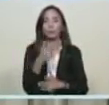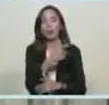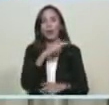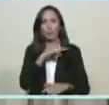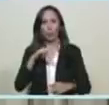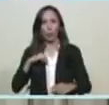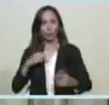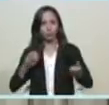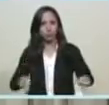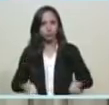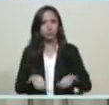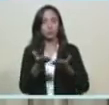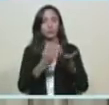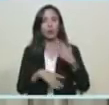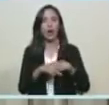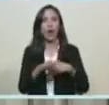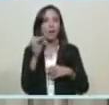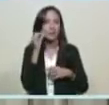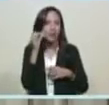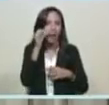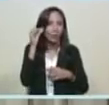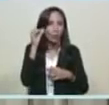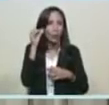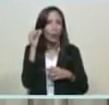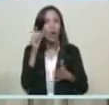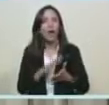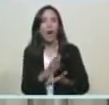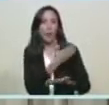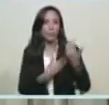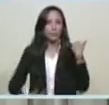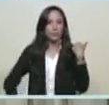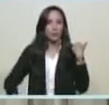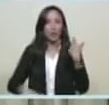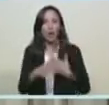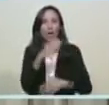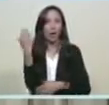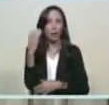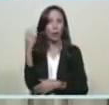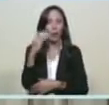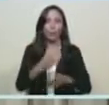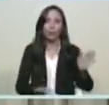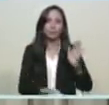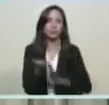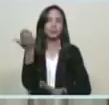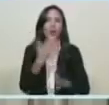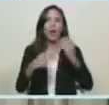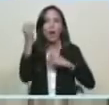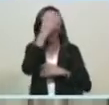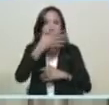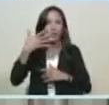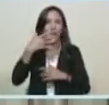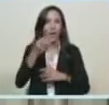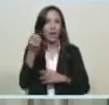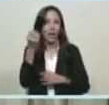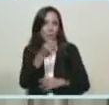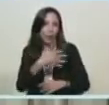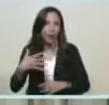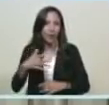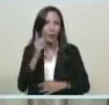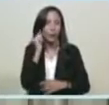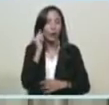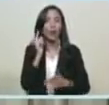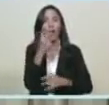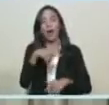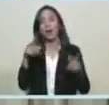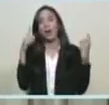yo estoy dispuesto juan manuel santos- asesorarte y mandarte a blanca cabo y al equipo de apoyo para ver si el pueblo